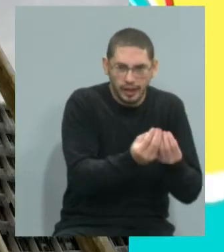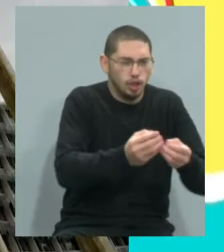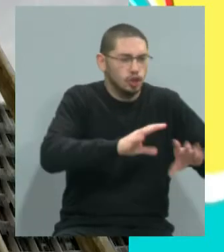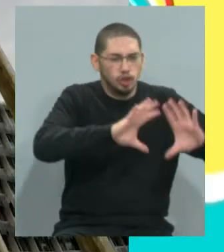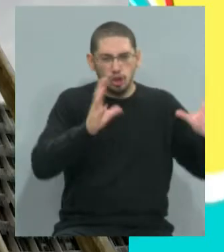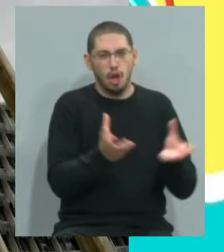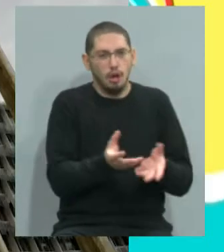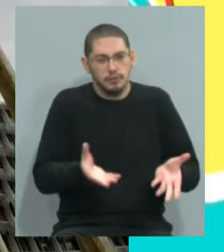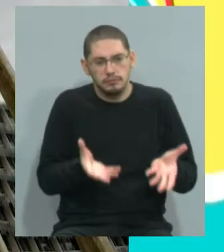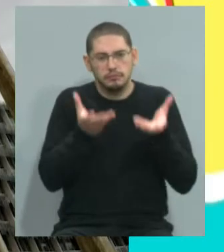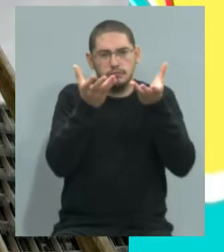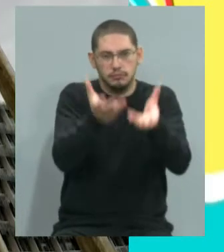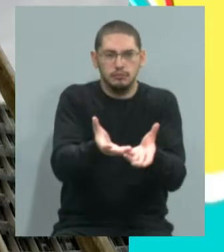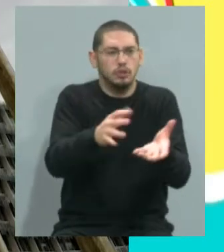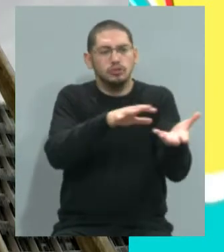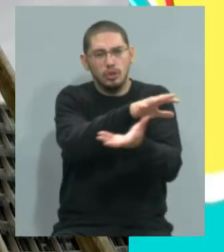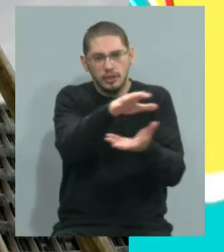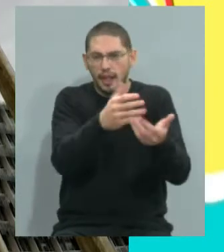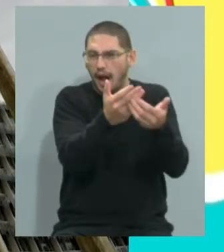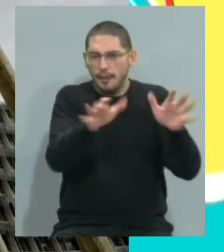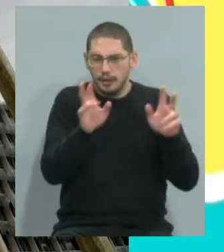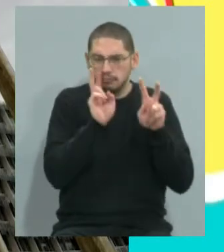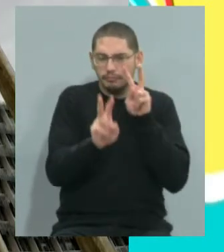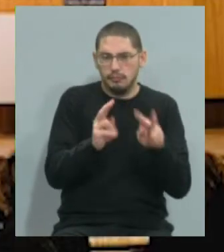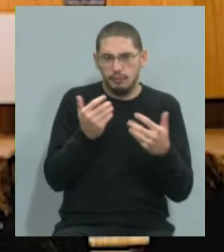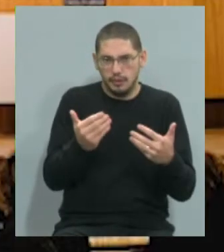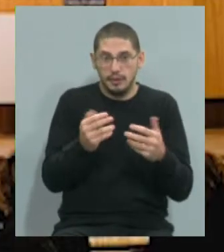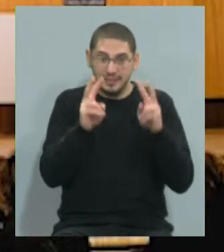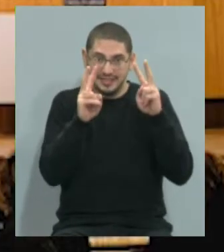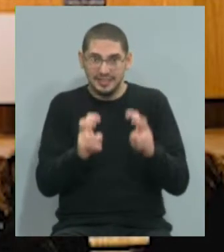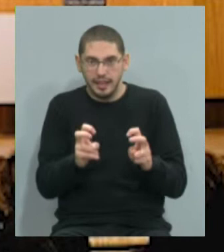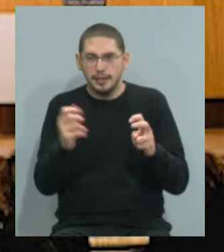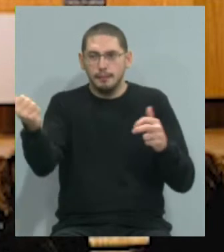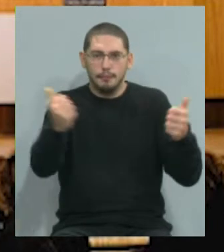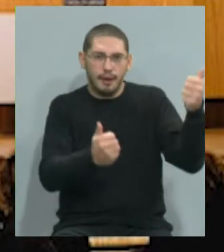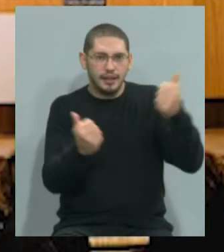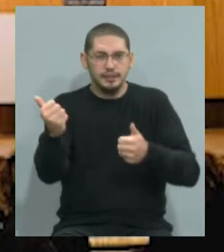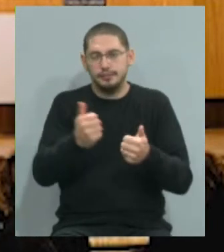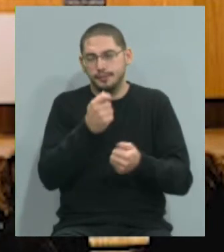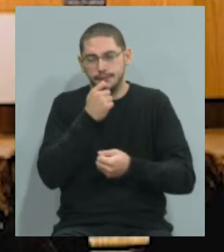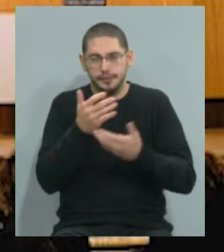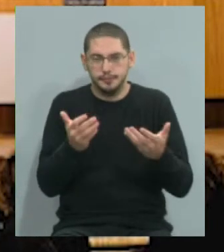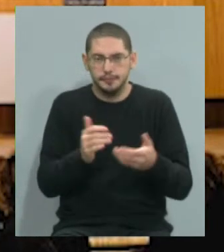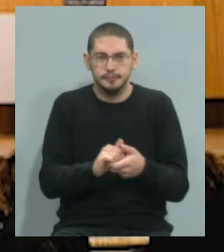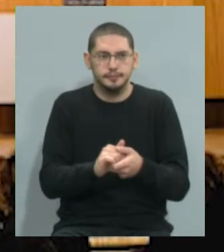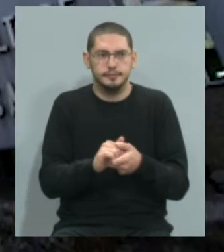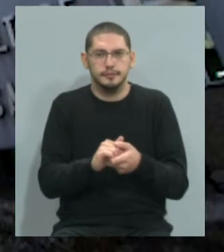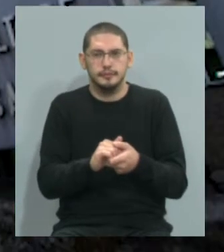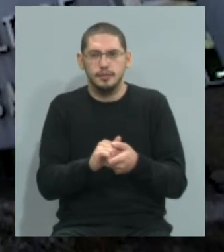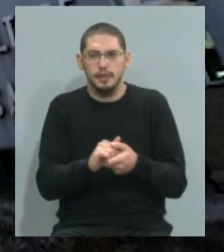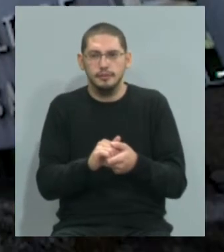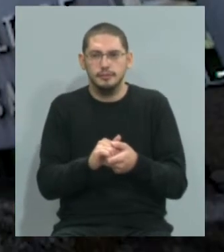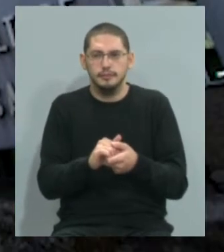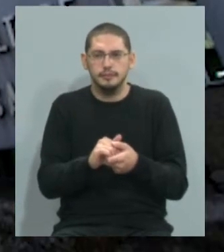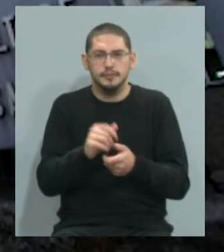que participan. O sea, ¿por qué no pensar en ciencia participativa, por ejemplo, con los pescadores,